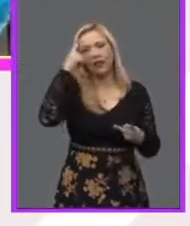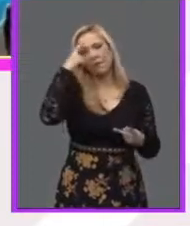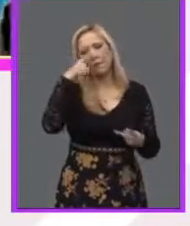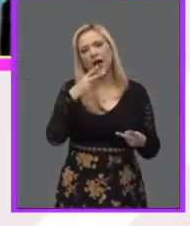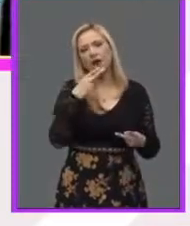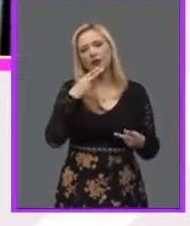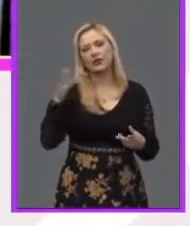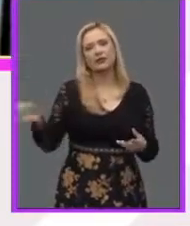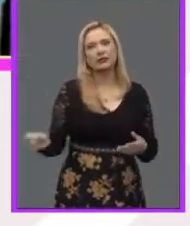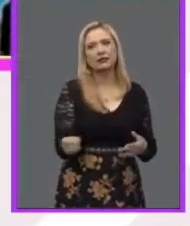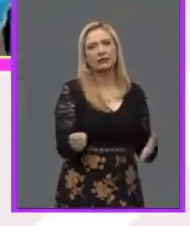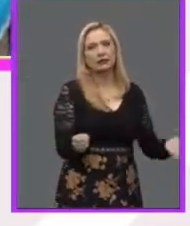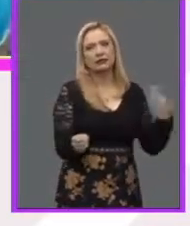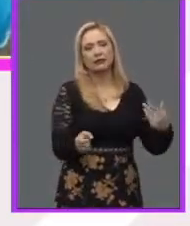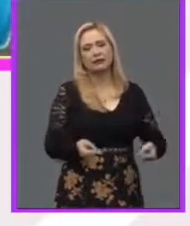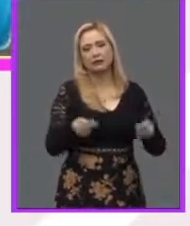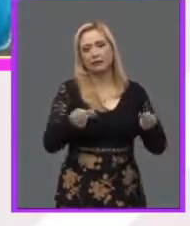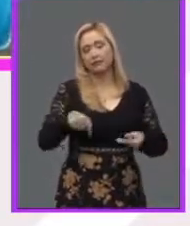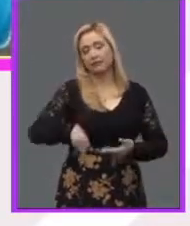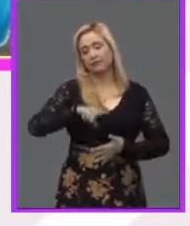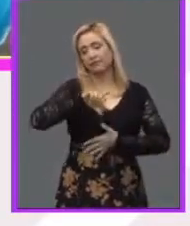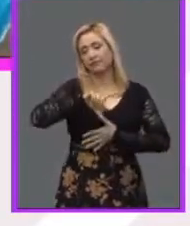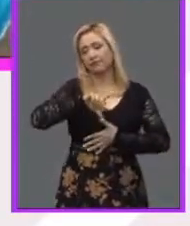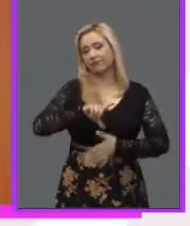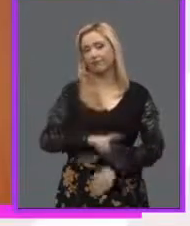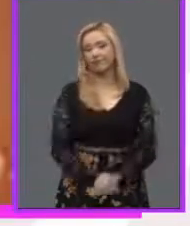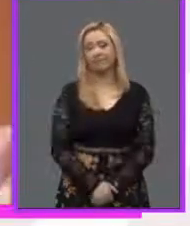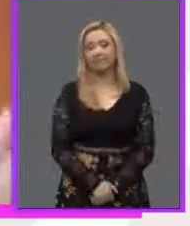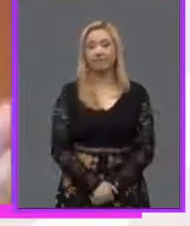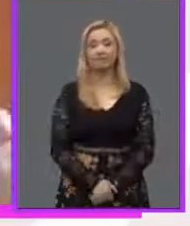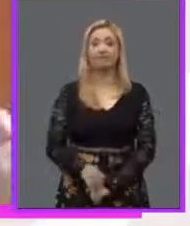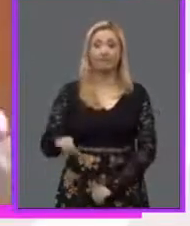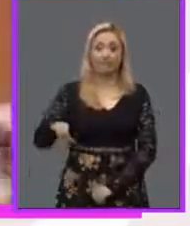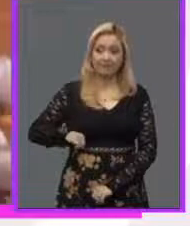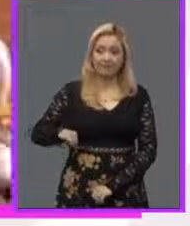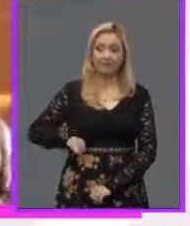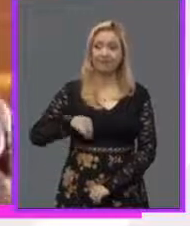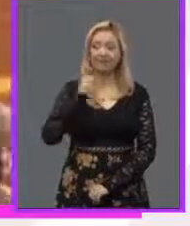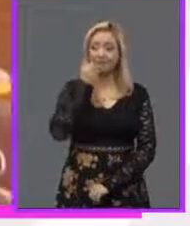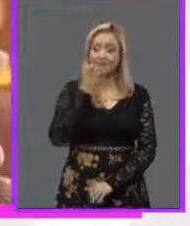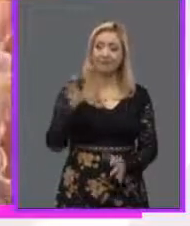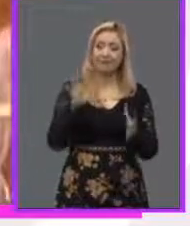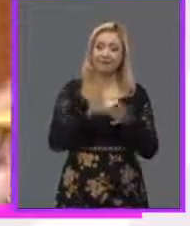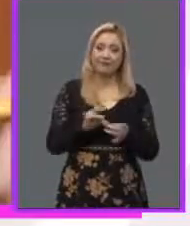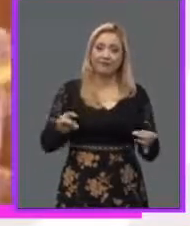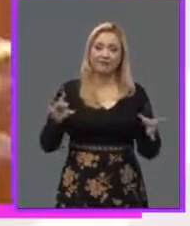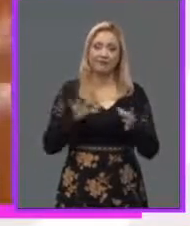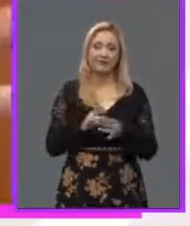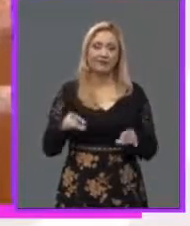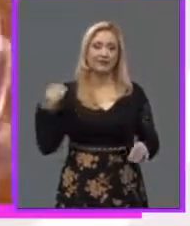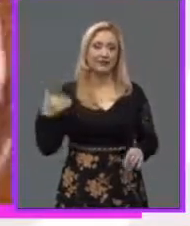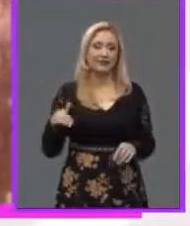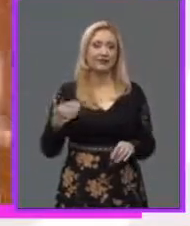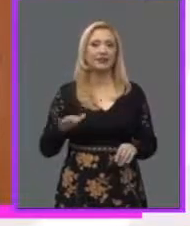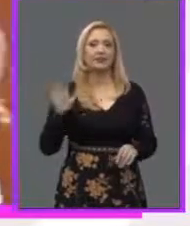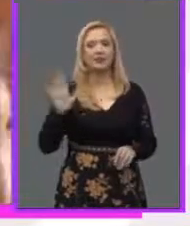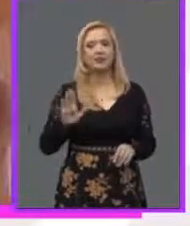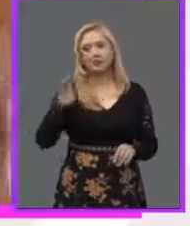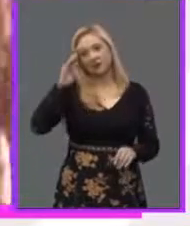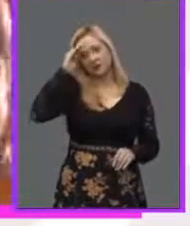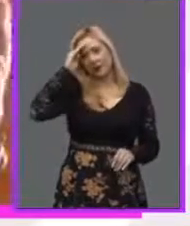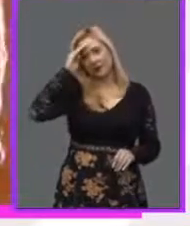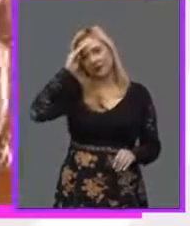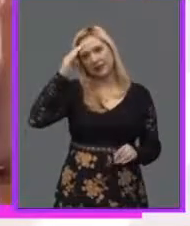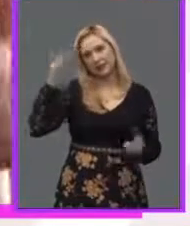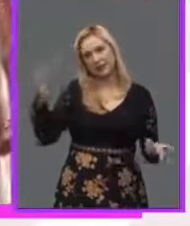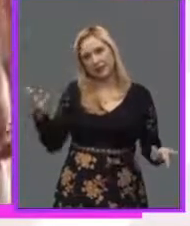todo en América Latina. Claro, no, qué interesante todo esto que nos dices, Carla, porque realmente de pronto se